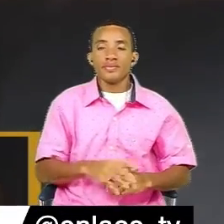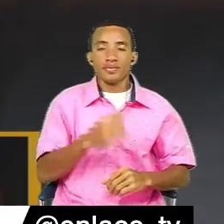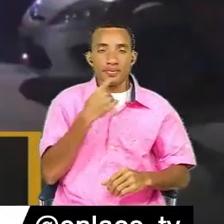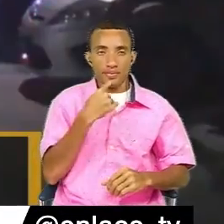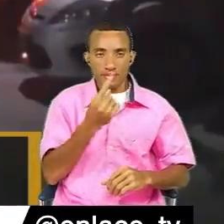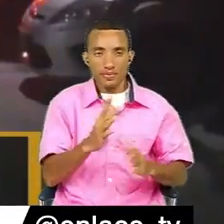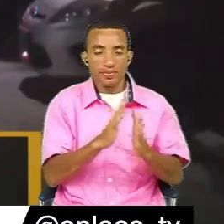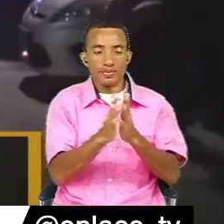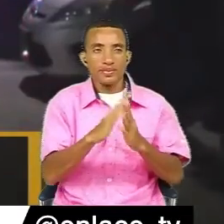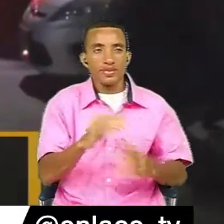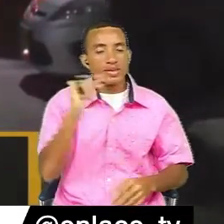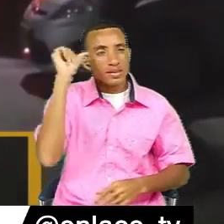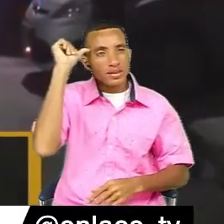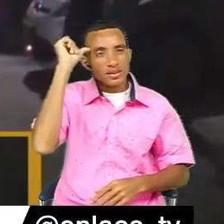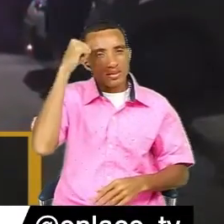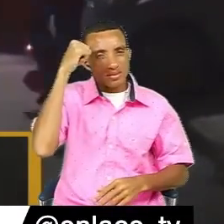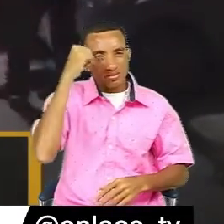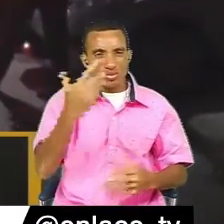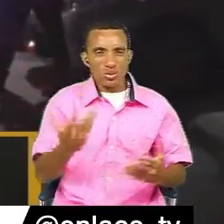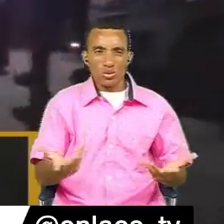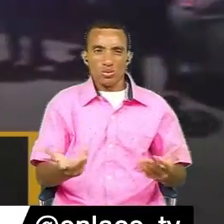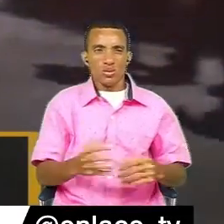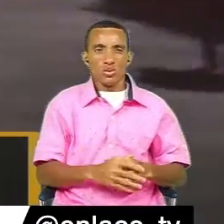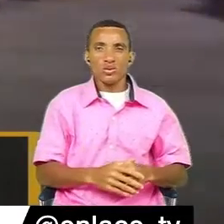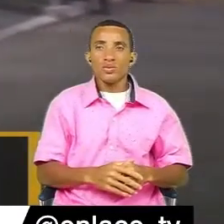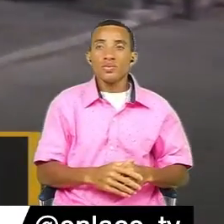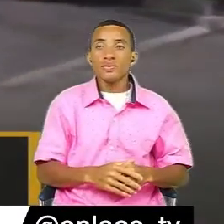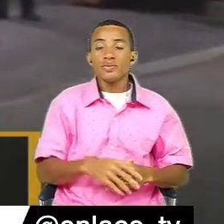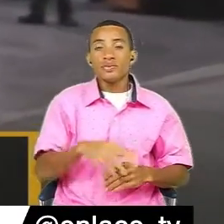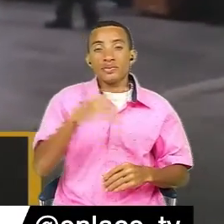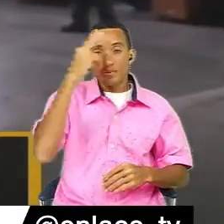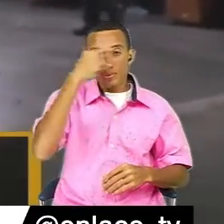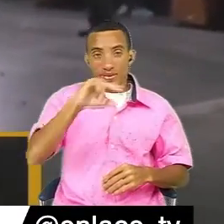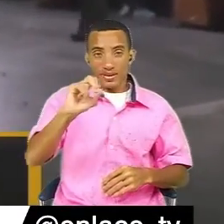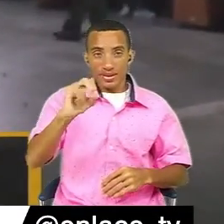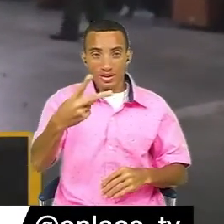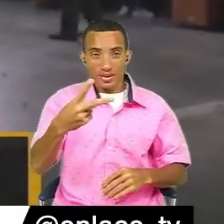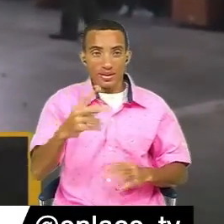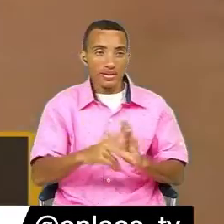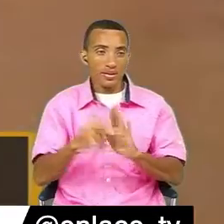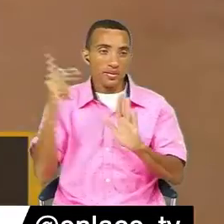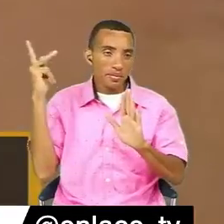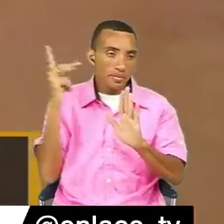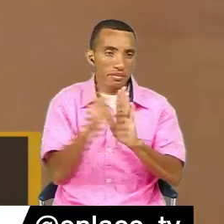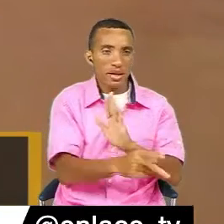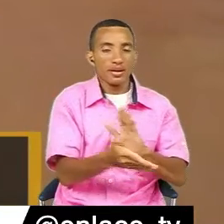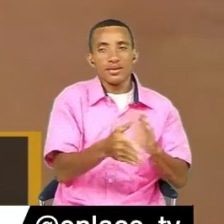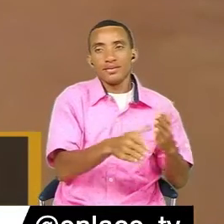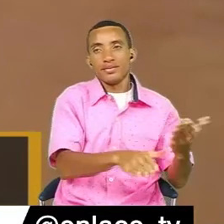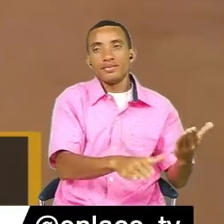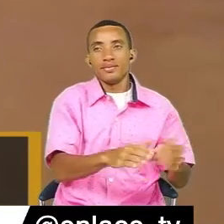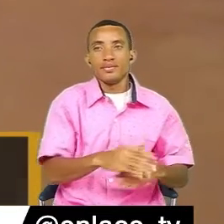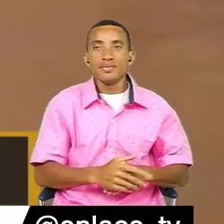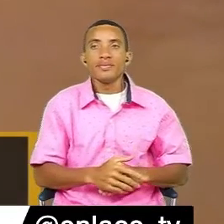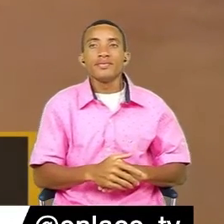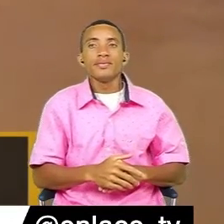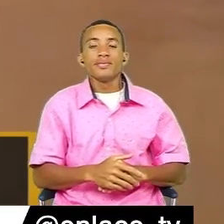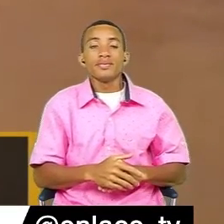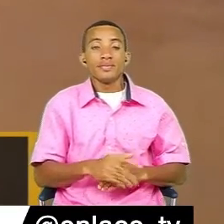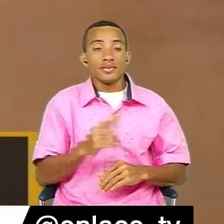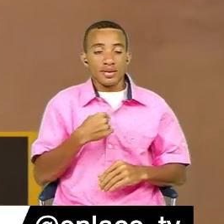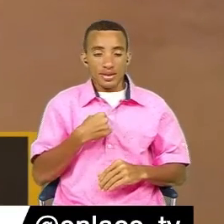que revive, según ella, lo absurdo de ver cómo el propio hijastro asesinó a su madre de crianza. Le dio todo su amor, su cariño